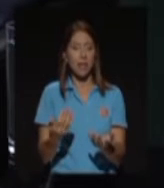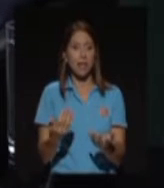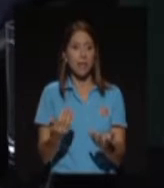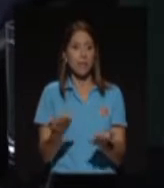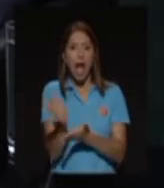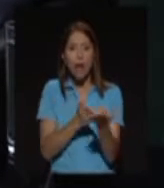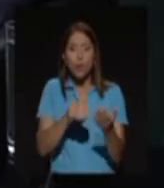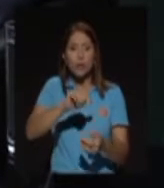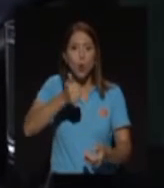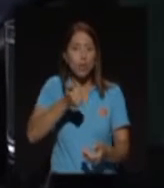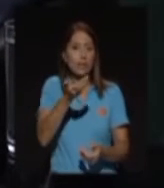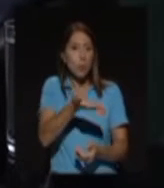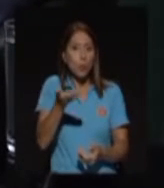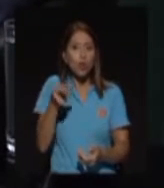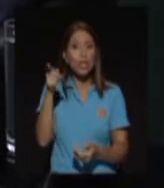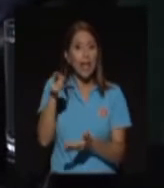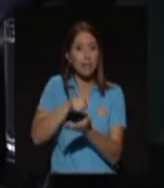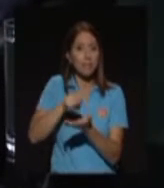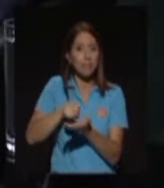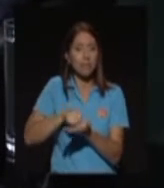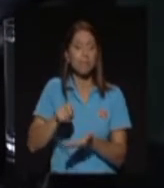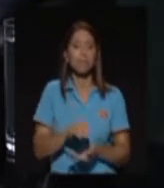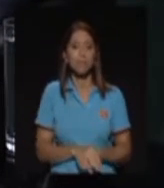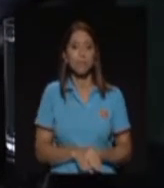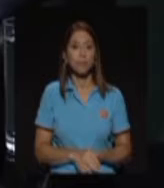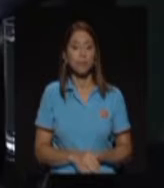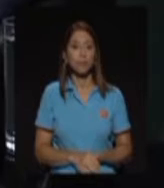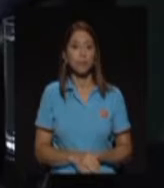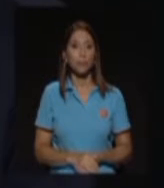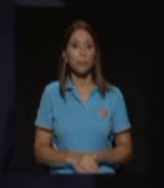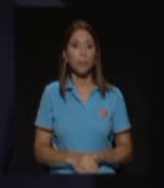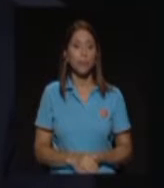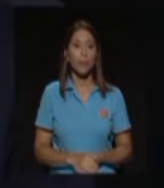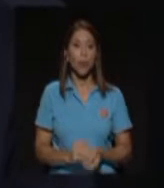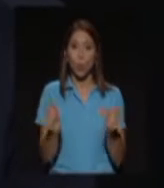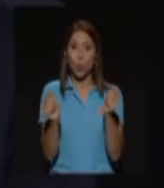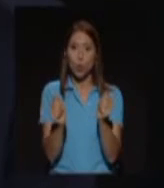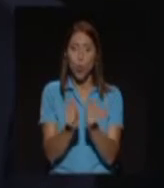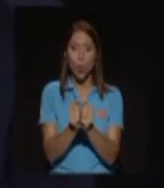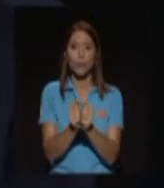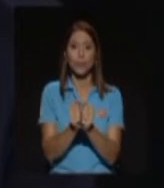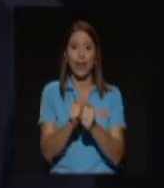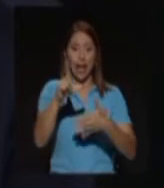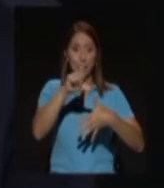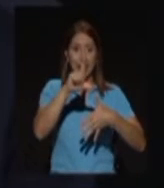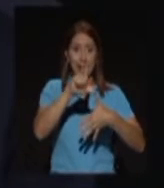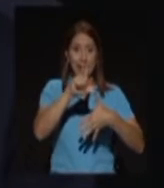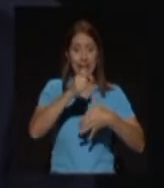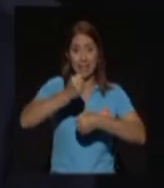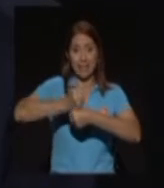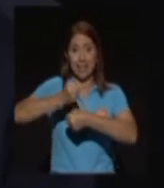y algunos otros puntos que él señaló en el libro, ¿verdad? Junto con América Latina se está trabajando